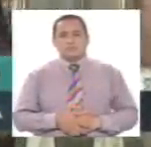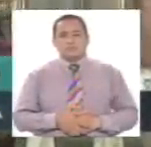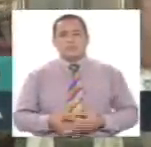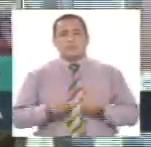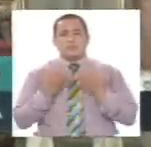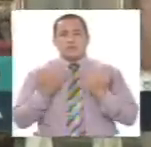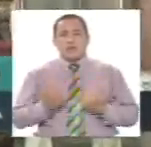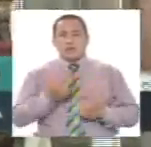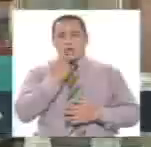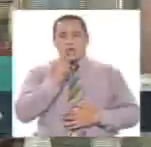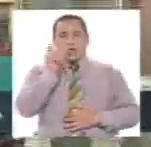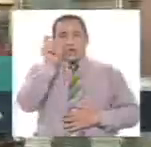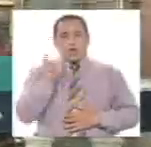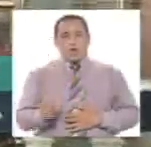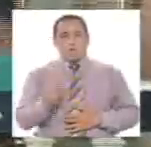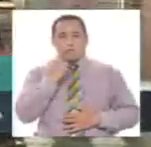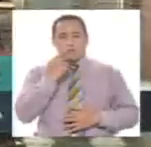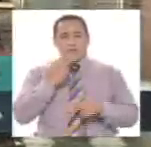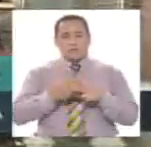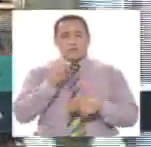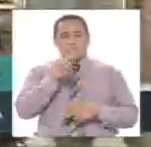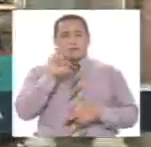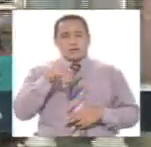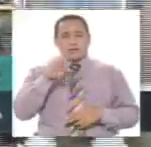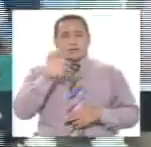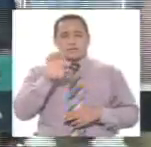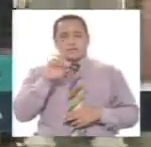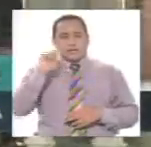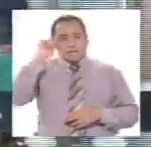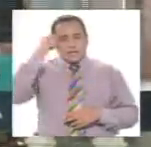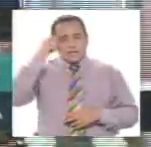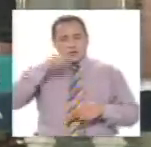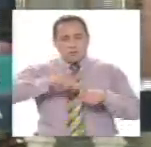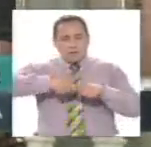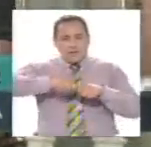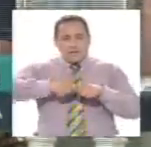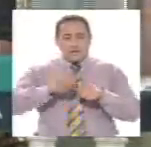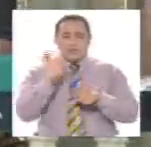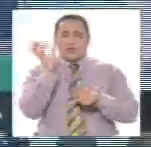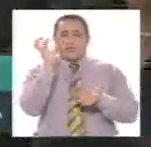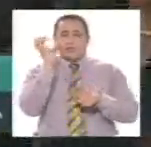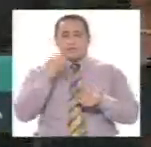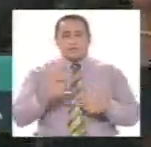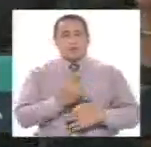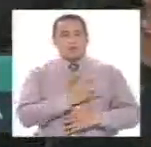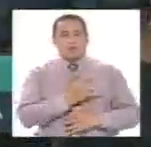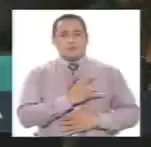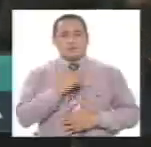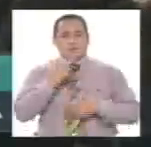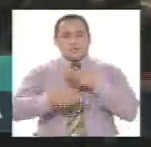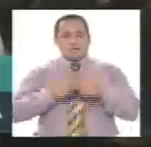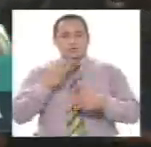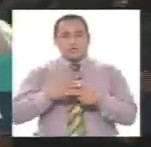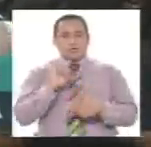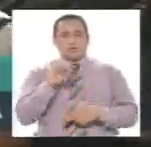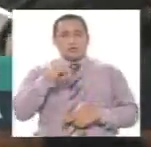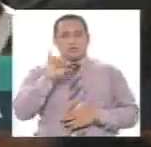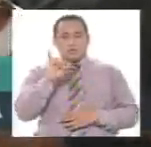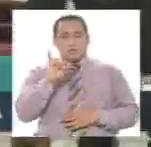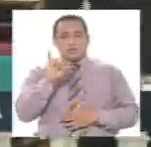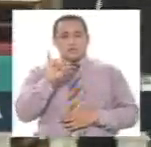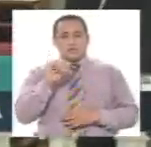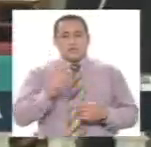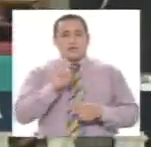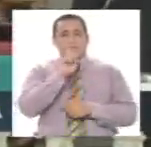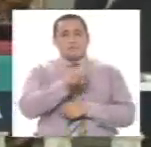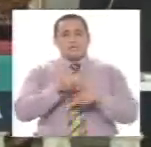Bien, René Cornejo Díaz es ingeniero mecánico electricista, egresado de la Universidad Nacional de Ingeniería en